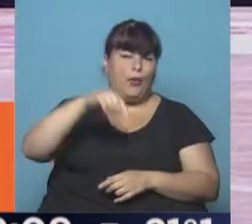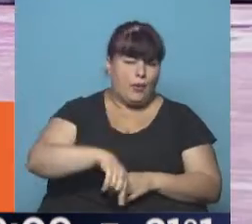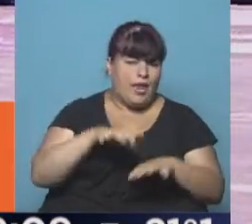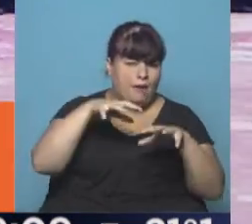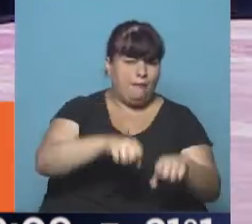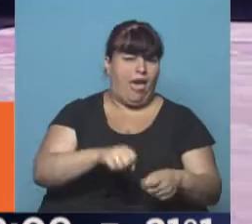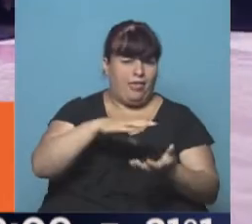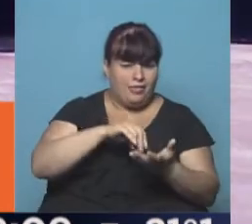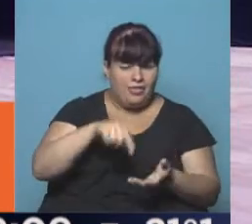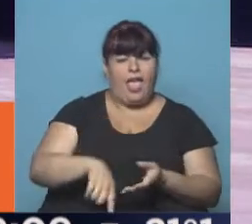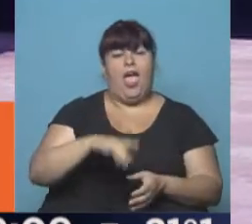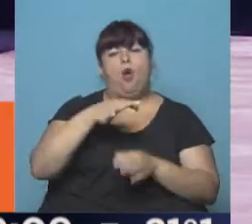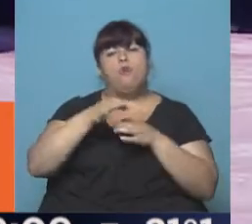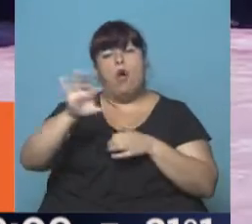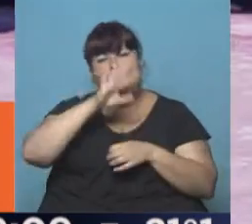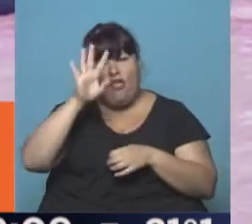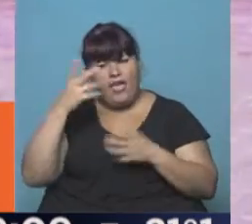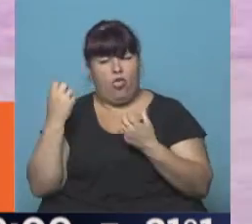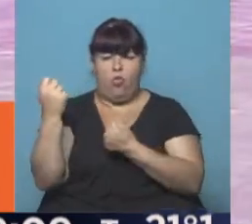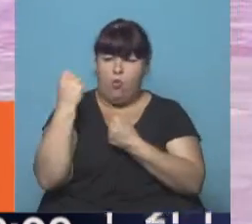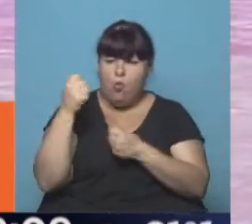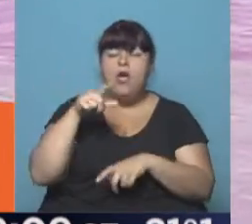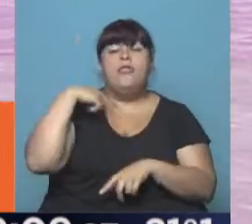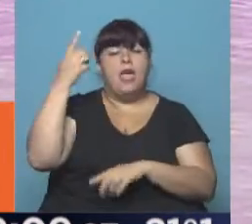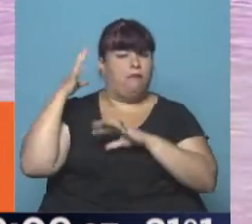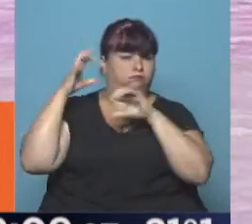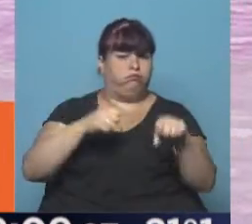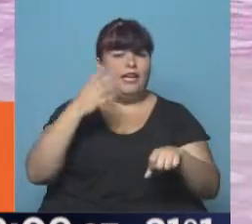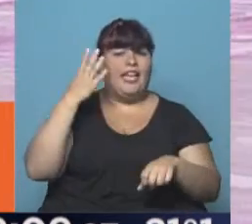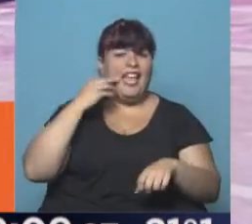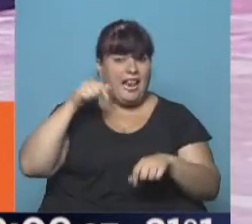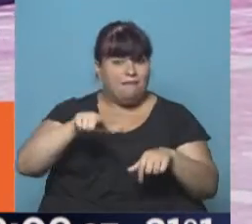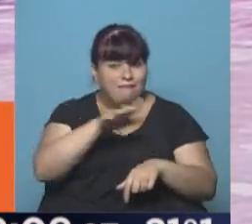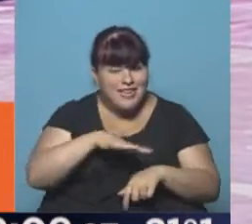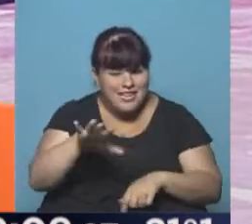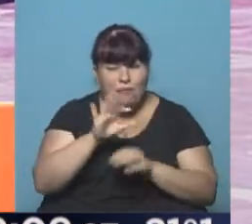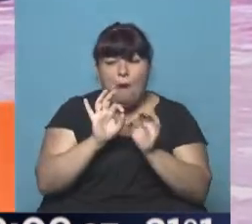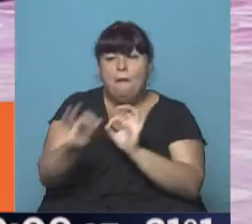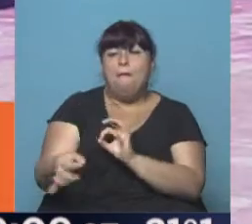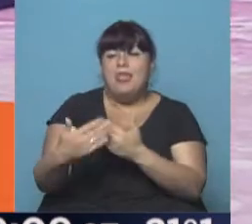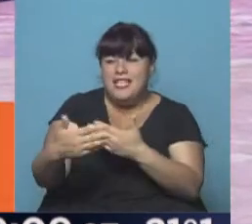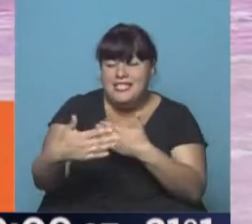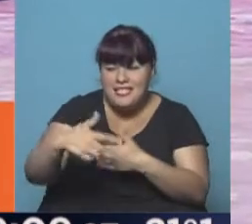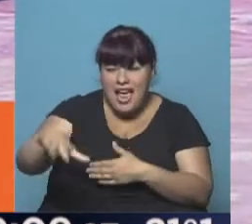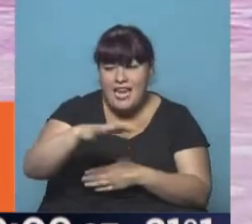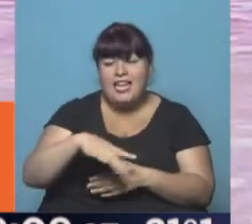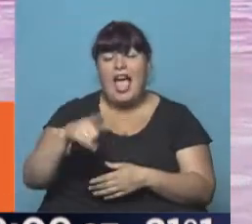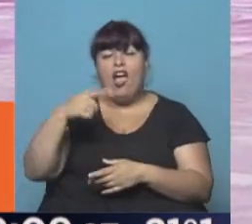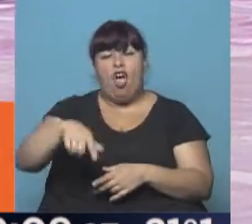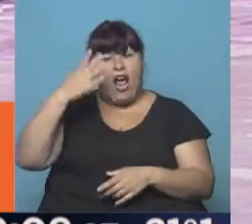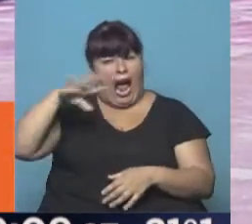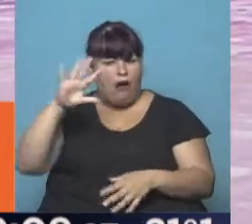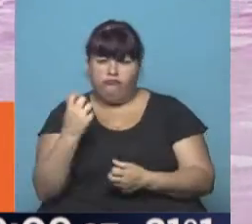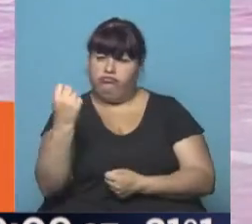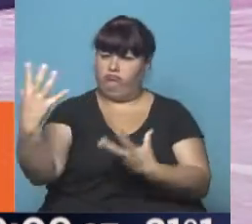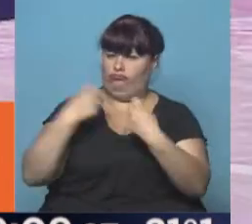invadir estas tierras, los pueblos originarios que resistían y luego las invasiones inglesas en este mismo lugar, a metros, a pasitos, con los criollos que